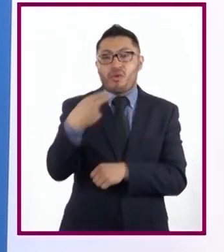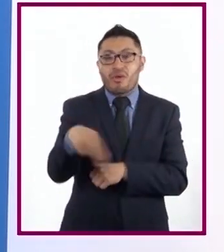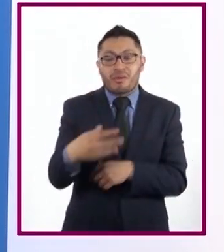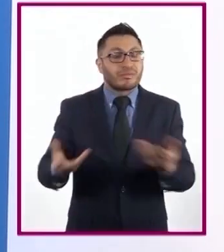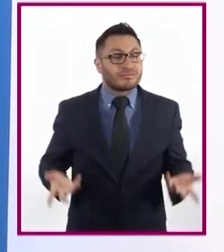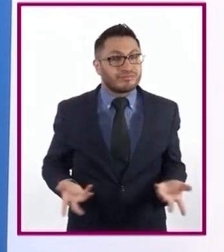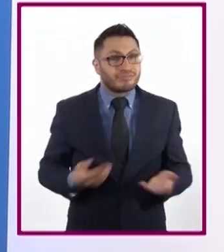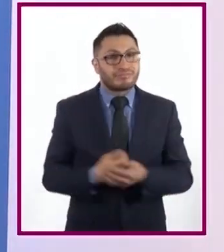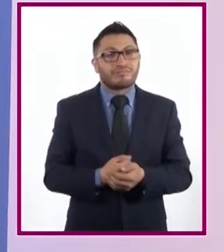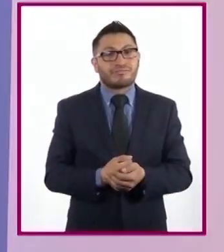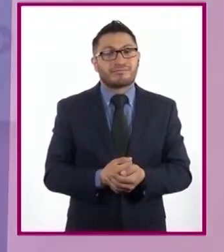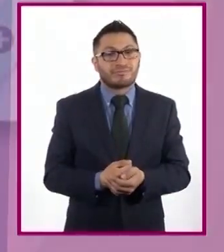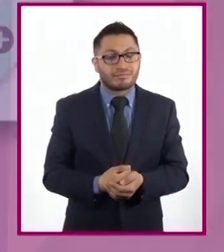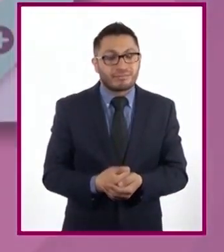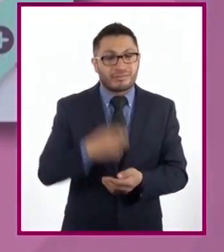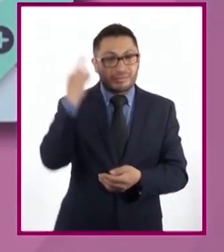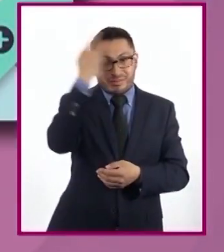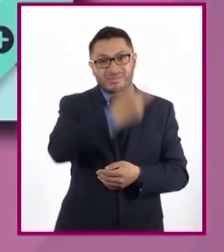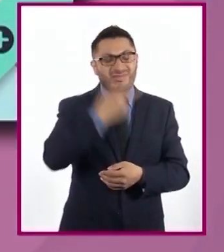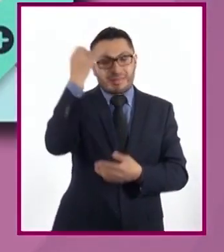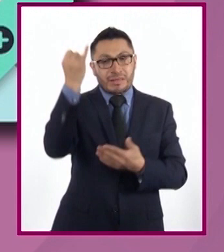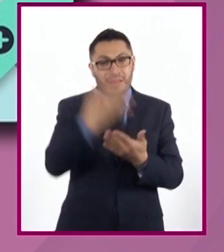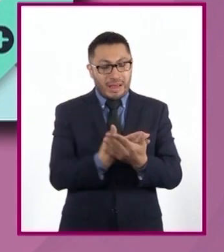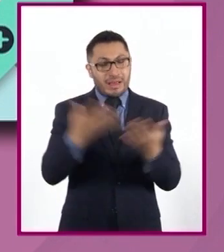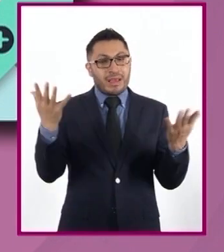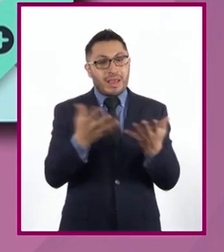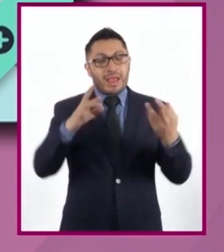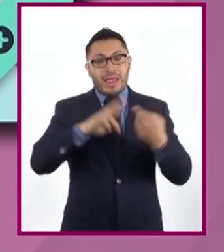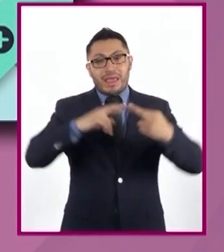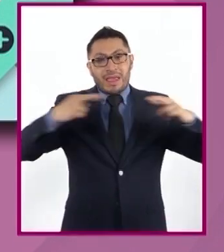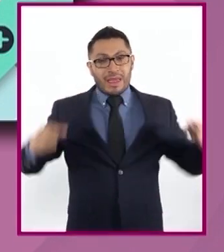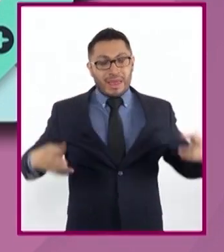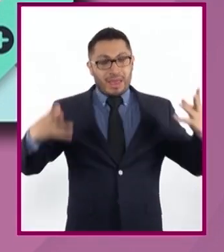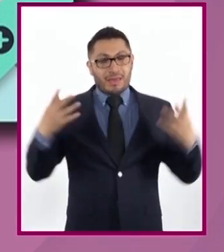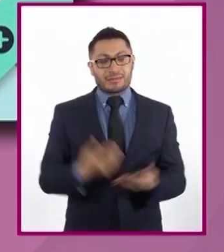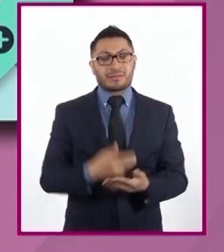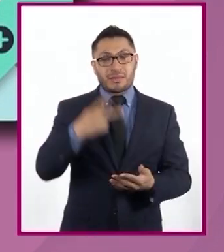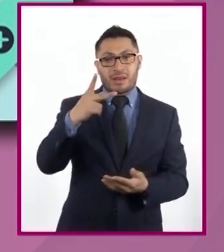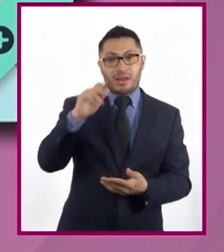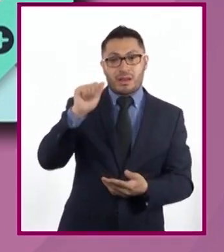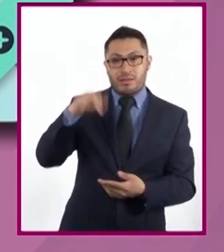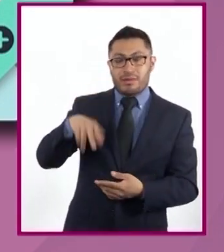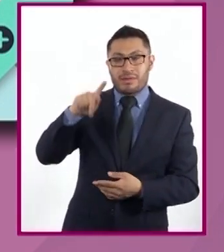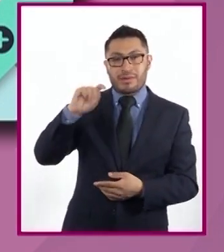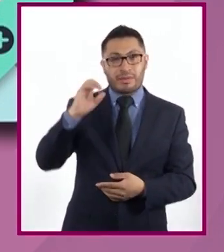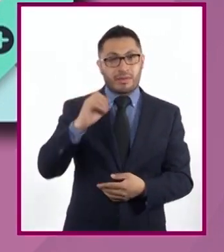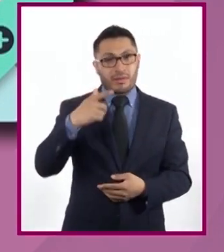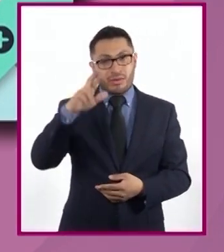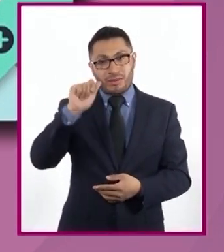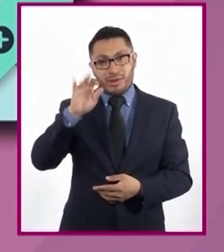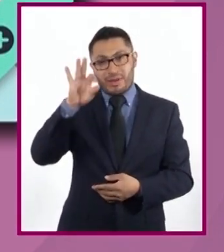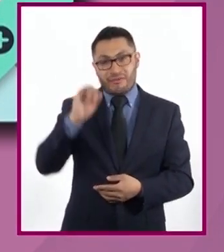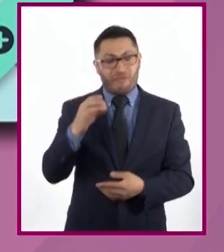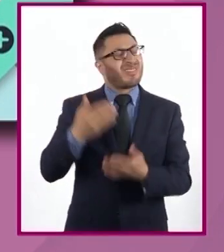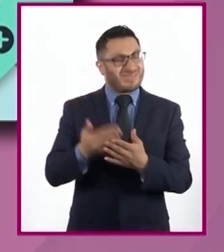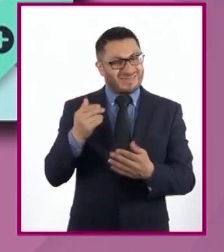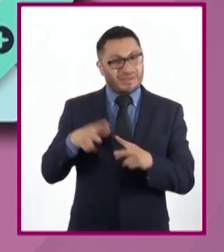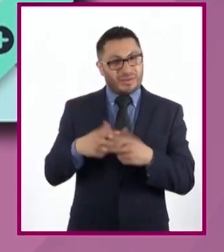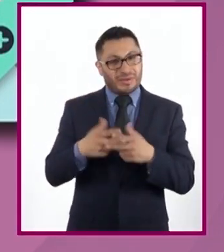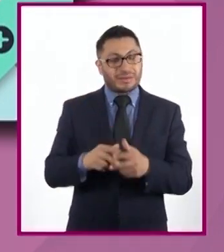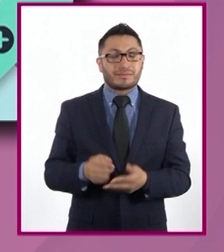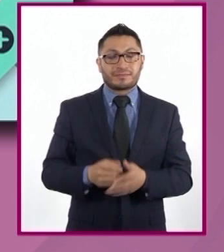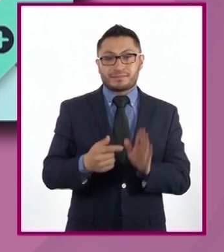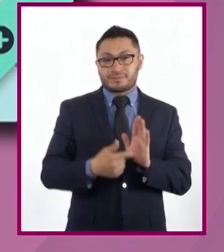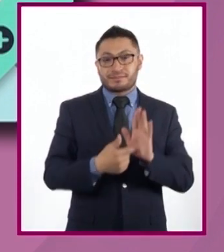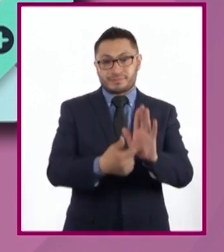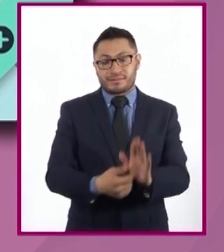reciben? Revisemos esta imagen y hagamos una relación con el pantógrafo, con el que estábamos trabajando anteriormente. Les presentamos